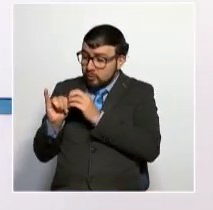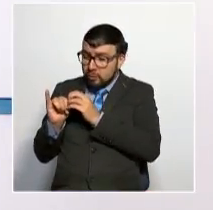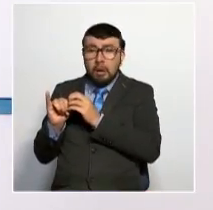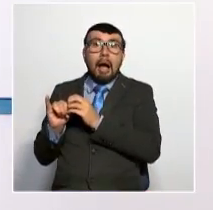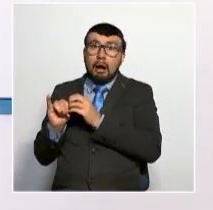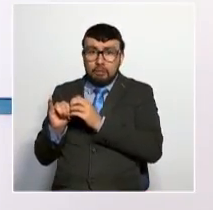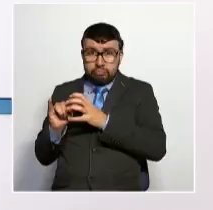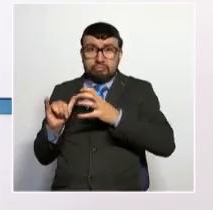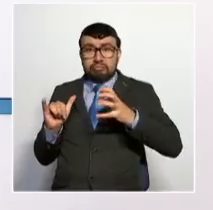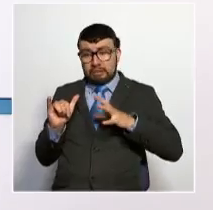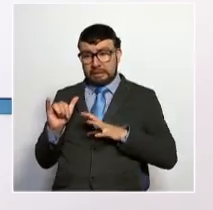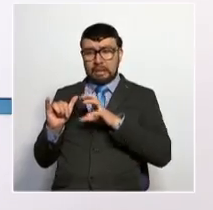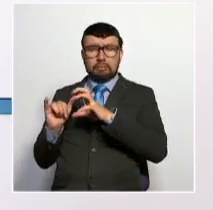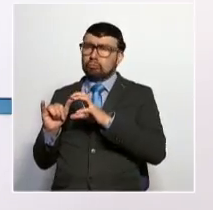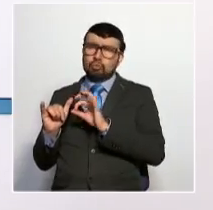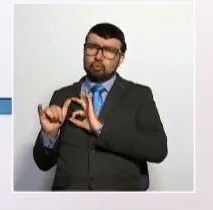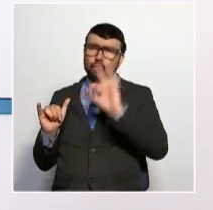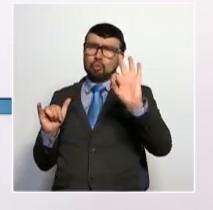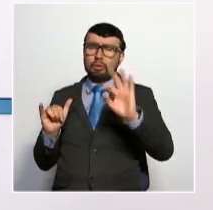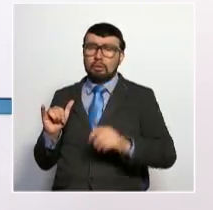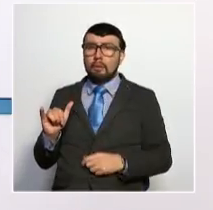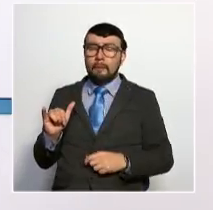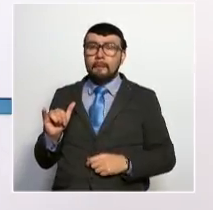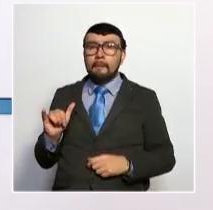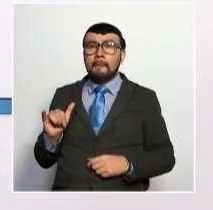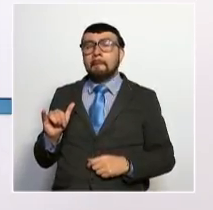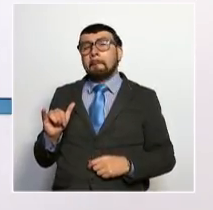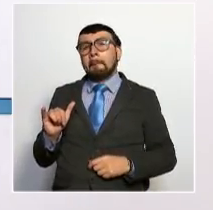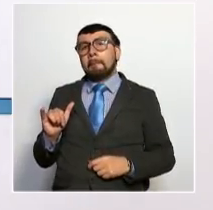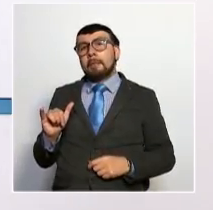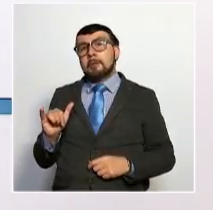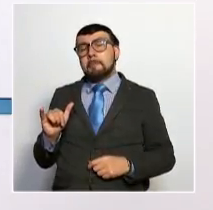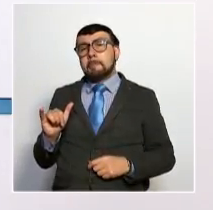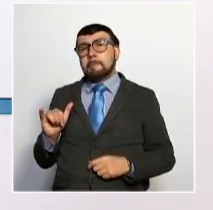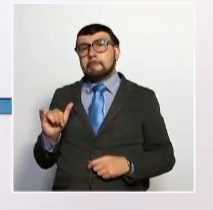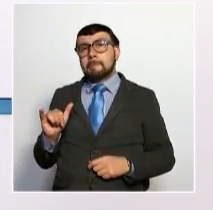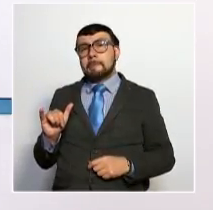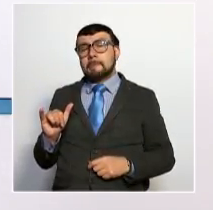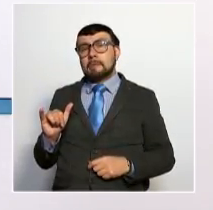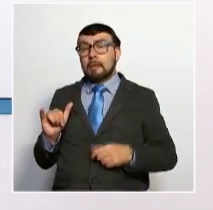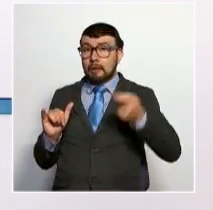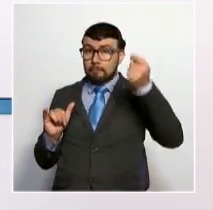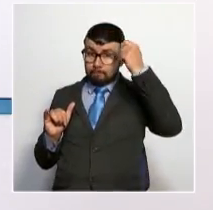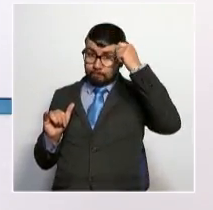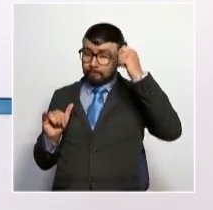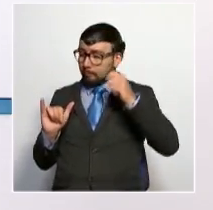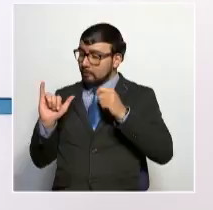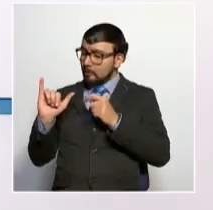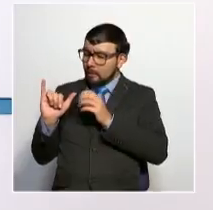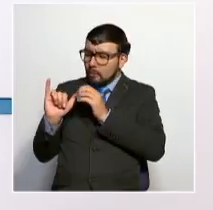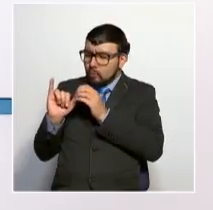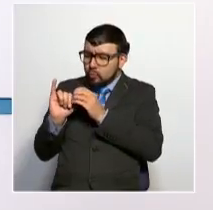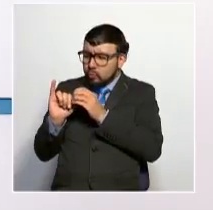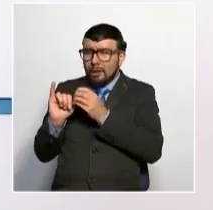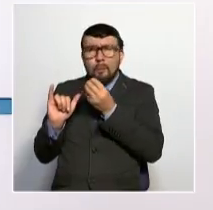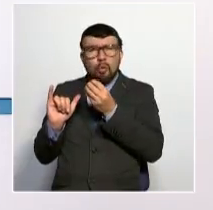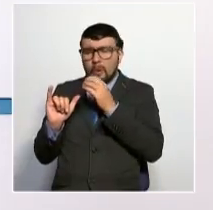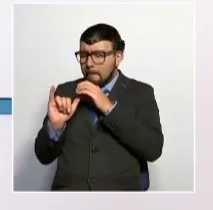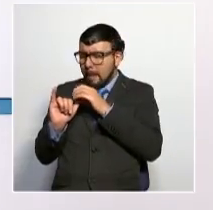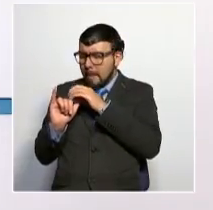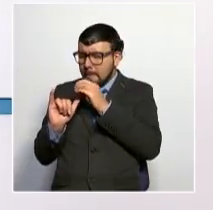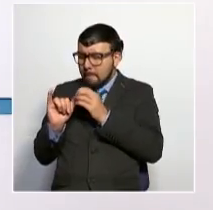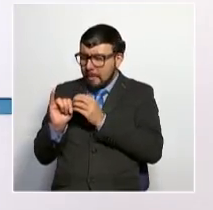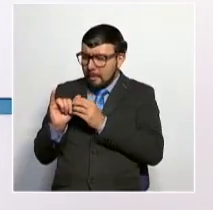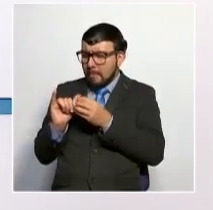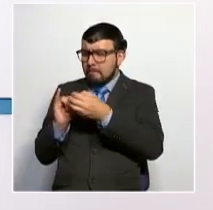cáncer y tenía el mioma, pero nunca es que un mioma se degeneró en cáncer. Entonces tenemos en cuenta que cuando los miomas son muchos, pueden